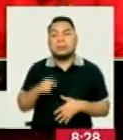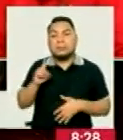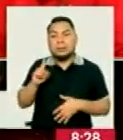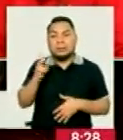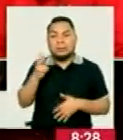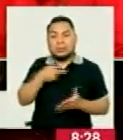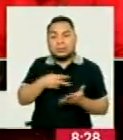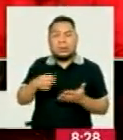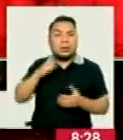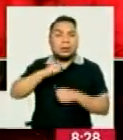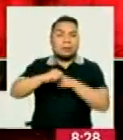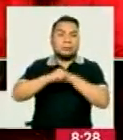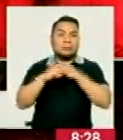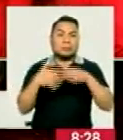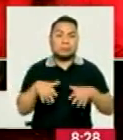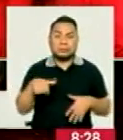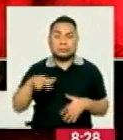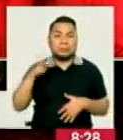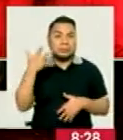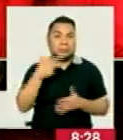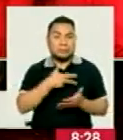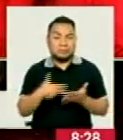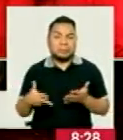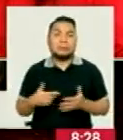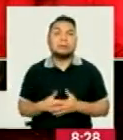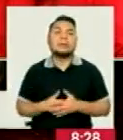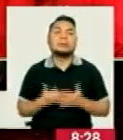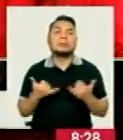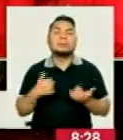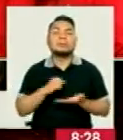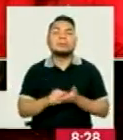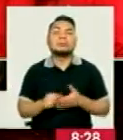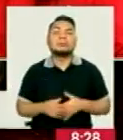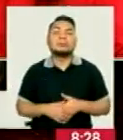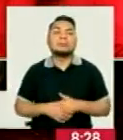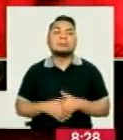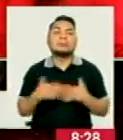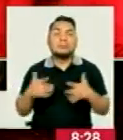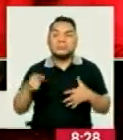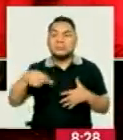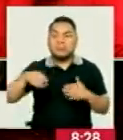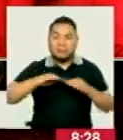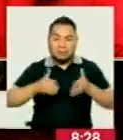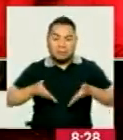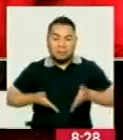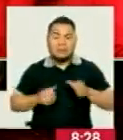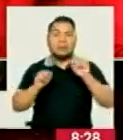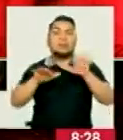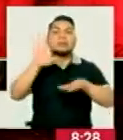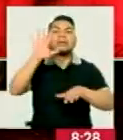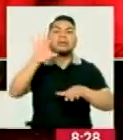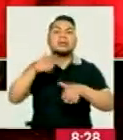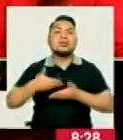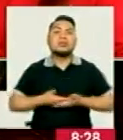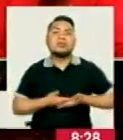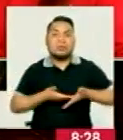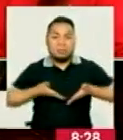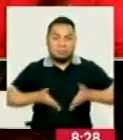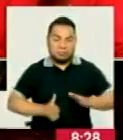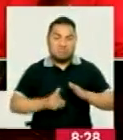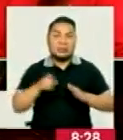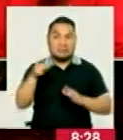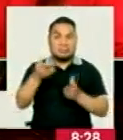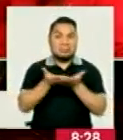segunda campaña, porque ya estamos en la tercera, en el presente mes, han alumbrado 15 niños. Y el año pasado,